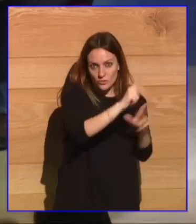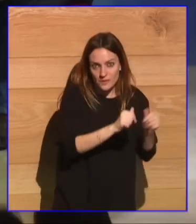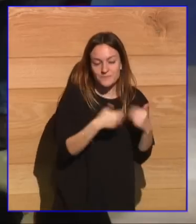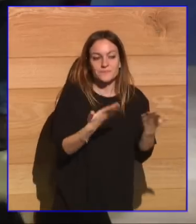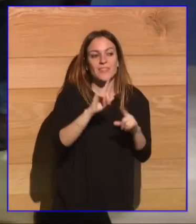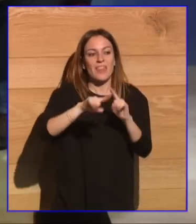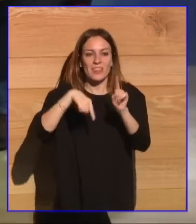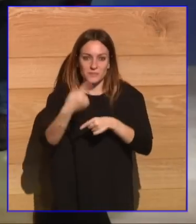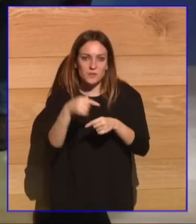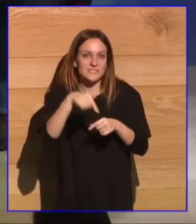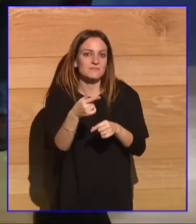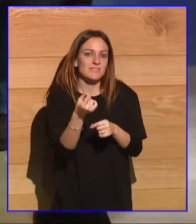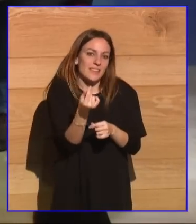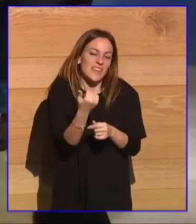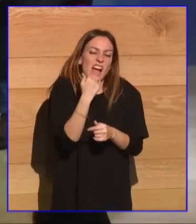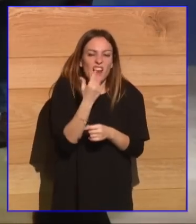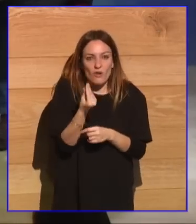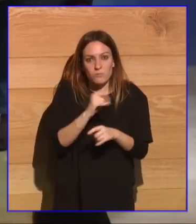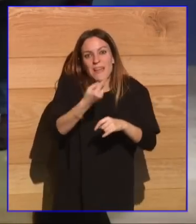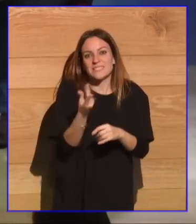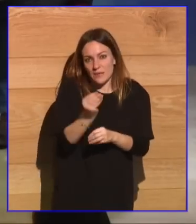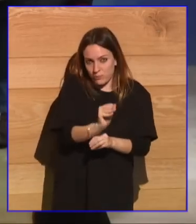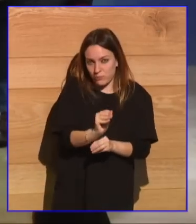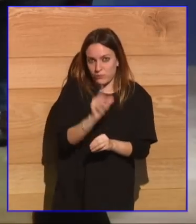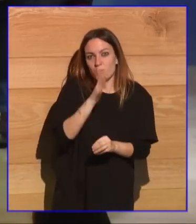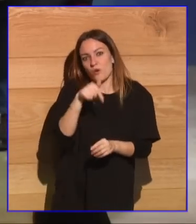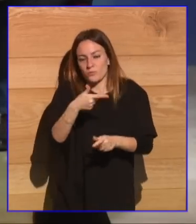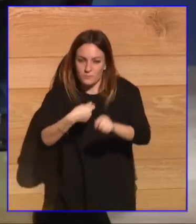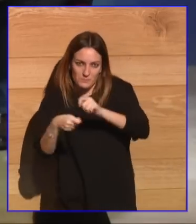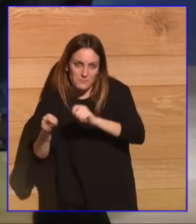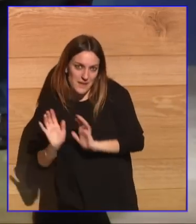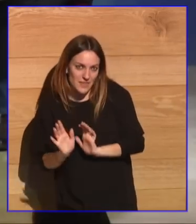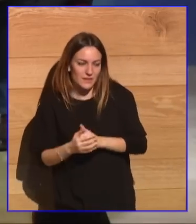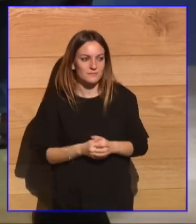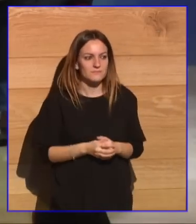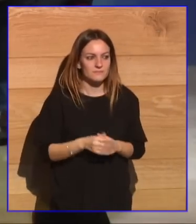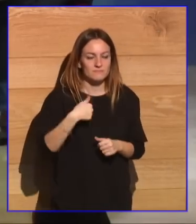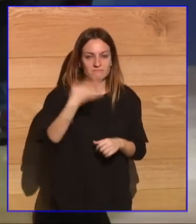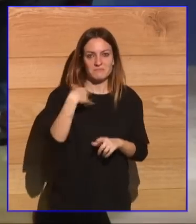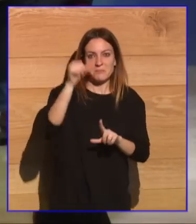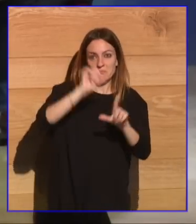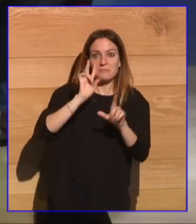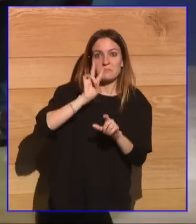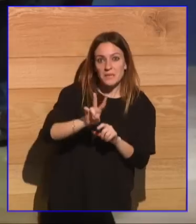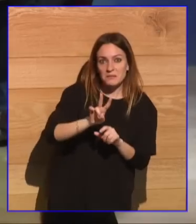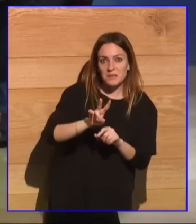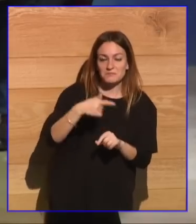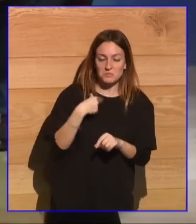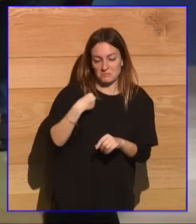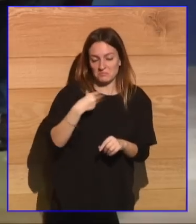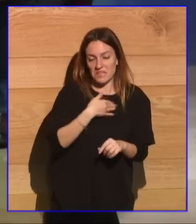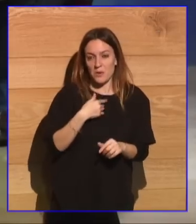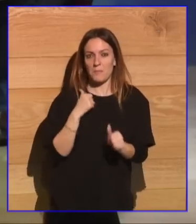normales. Y luego, pues se sacaba unas perrillas extra con esto, Yo ¿no? vi una película creo que era de Bresson, que se llamaba Pickpocket, y dije, pues mira, va a ir por ahí mi